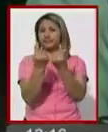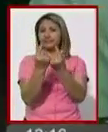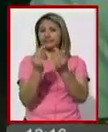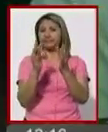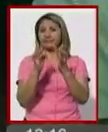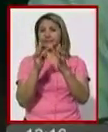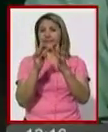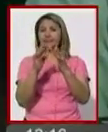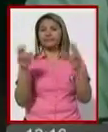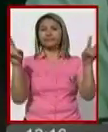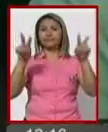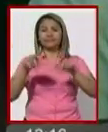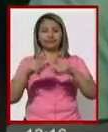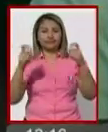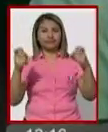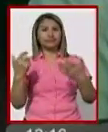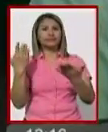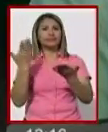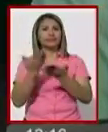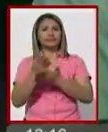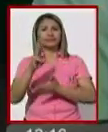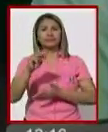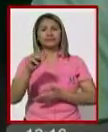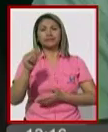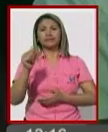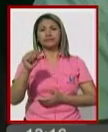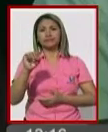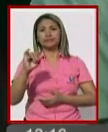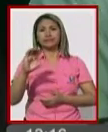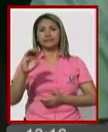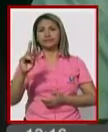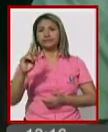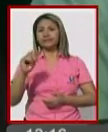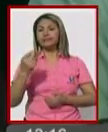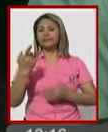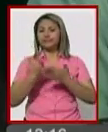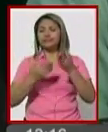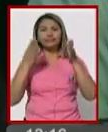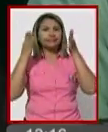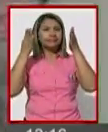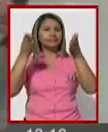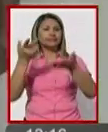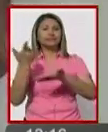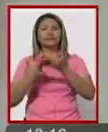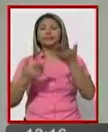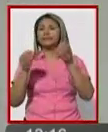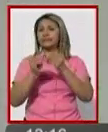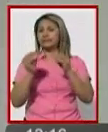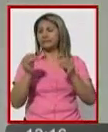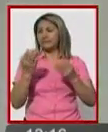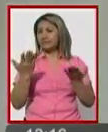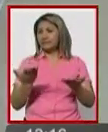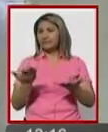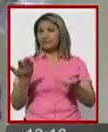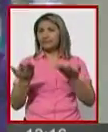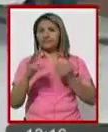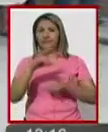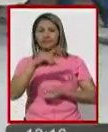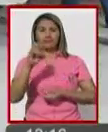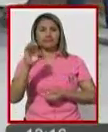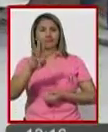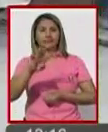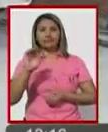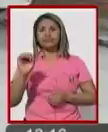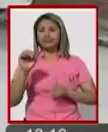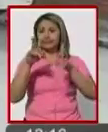red de Valle Grande hacia Masicurí para atender los casos que pudieran haber. Hasta el momento tenemos alrededor de